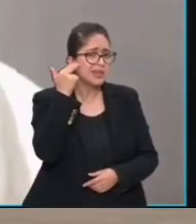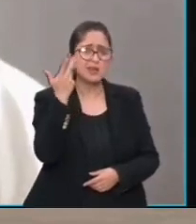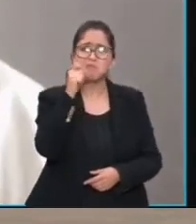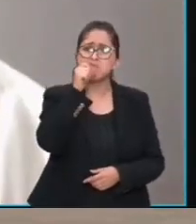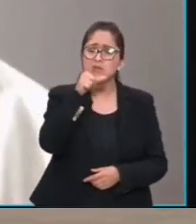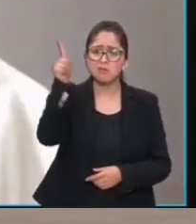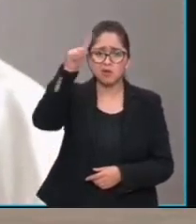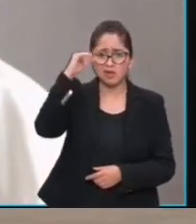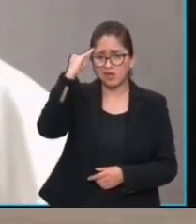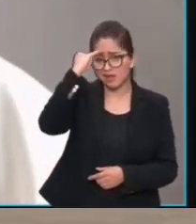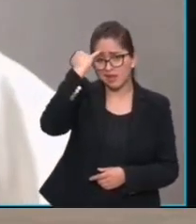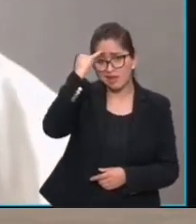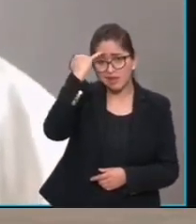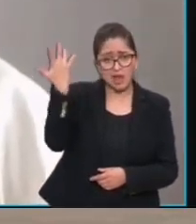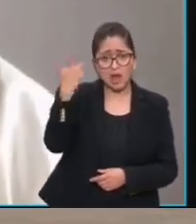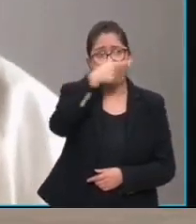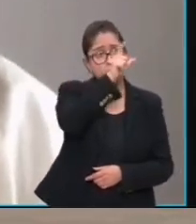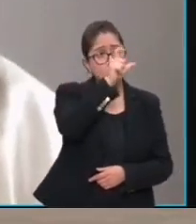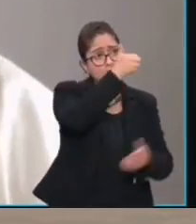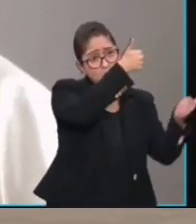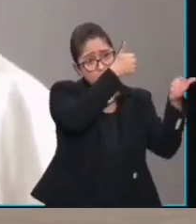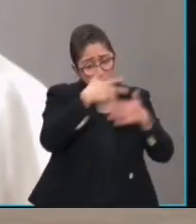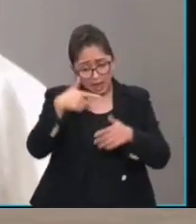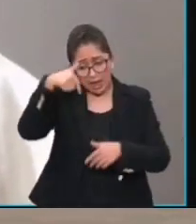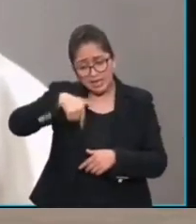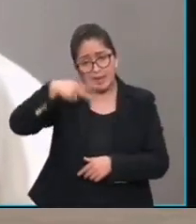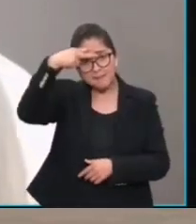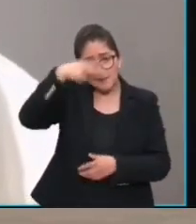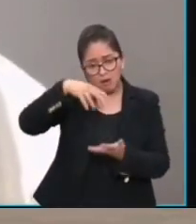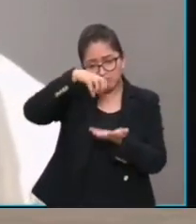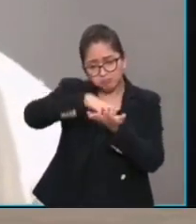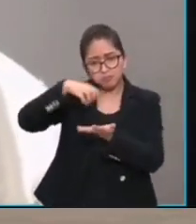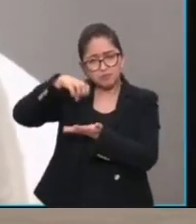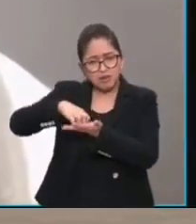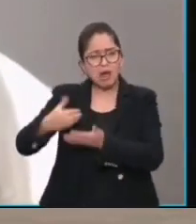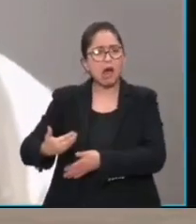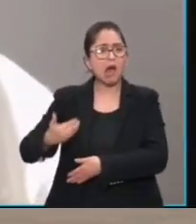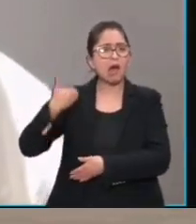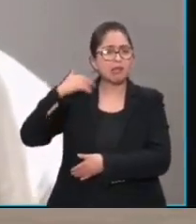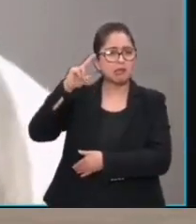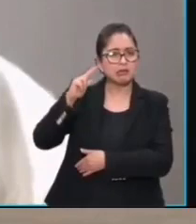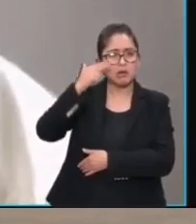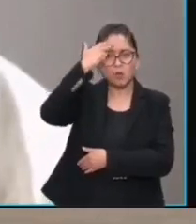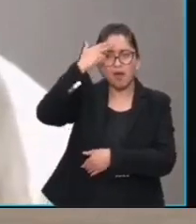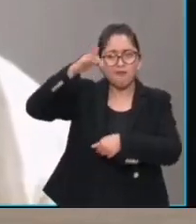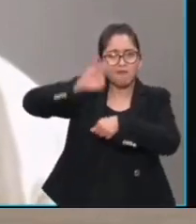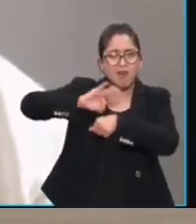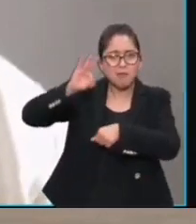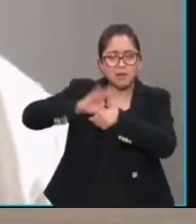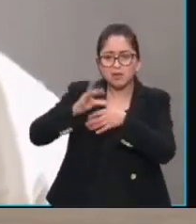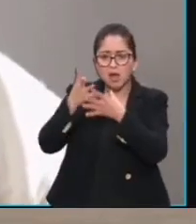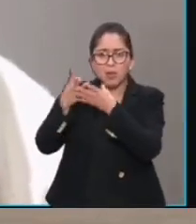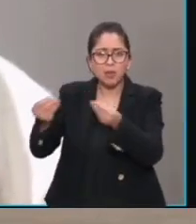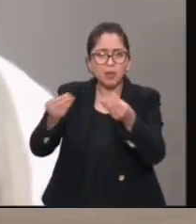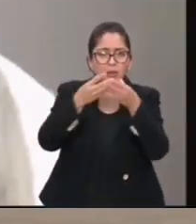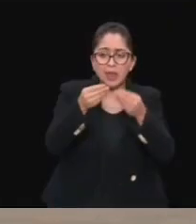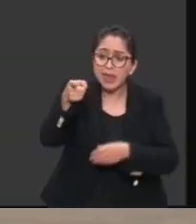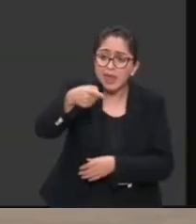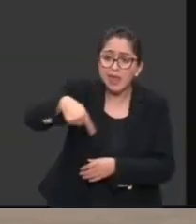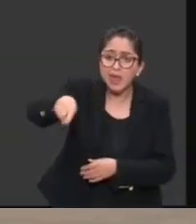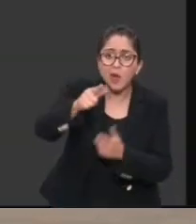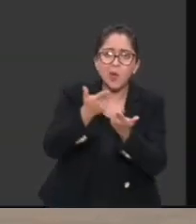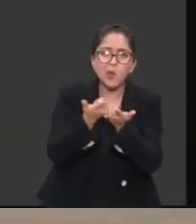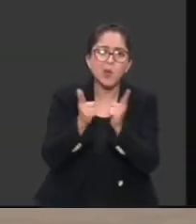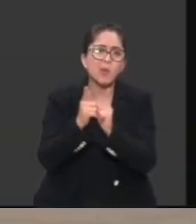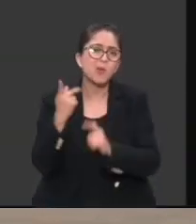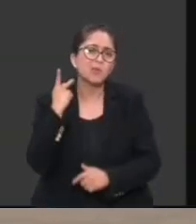nada más empaquetamos medicamentos. Esto gracias a la desaparición de farmacéuticas importantes por esos partidos políticos, porque